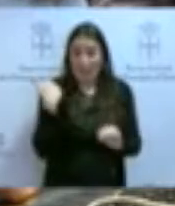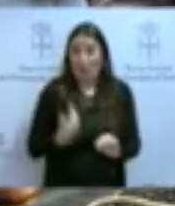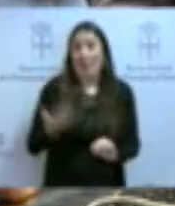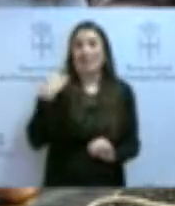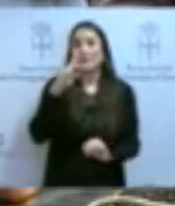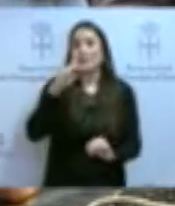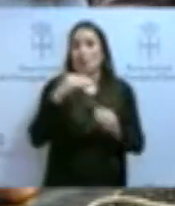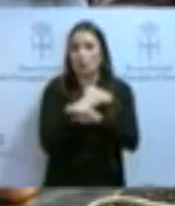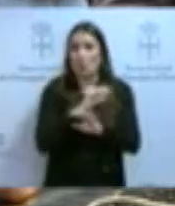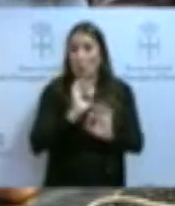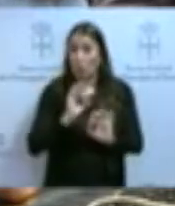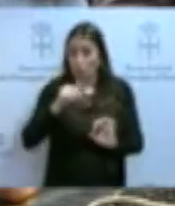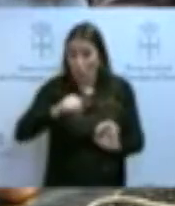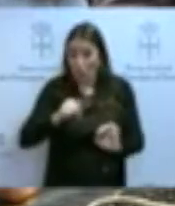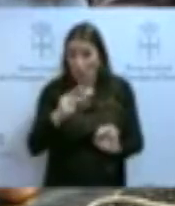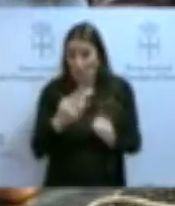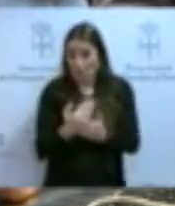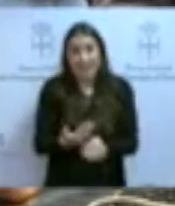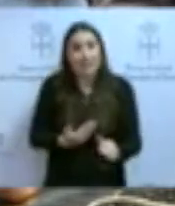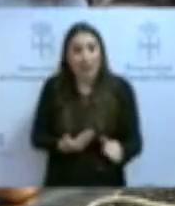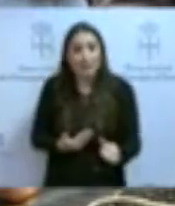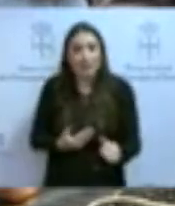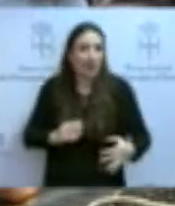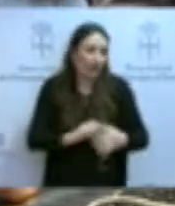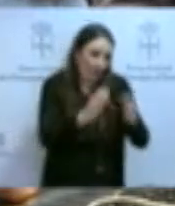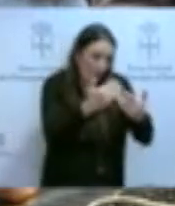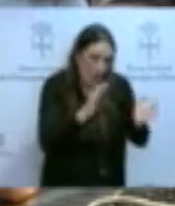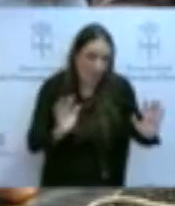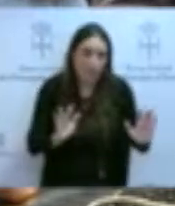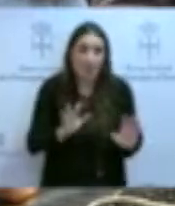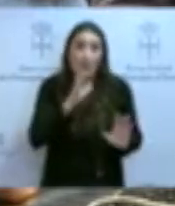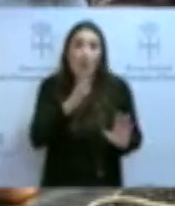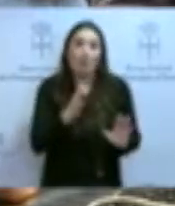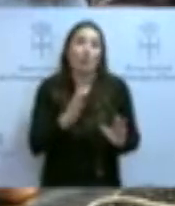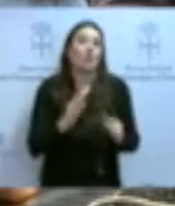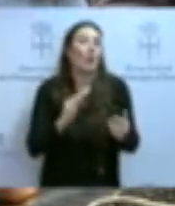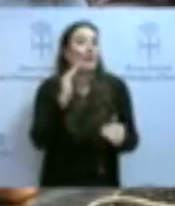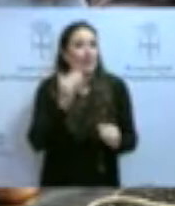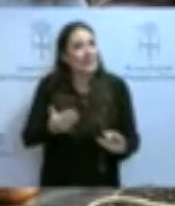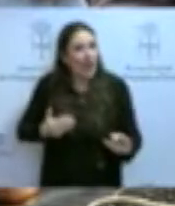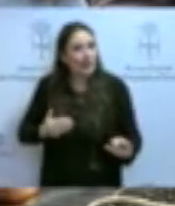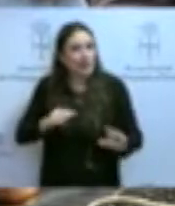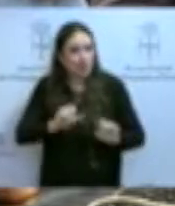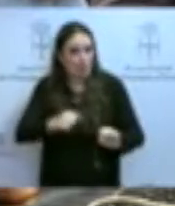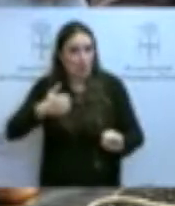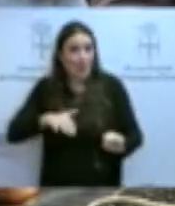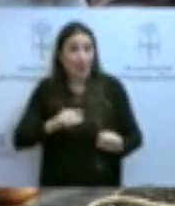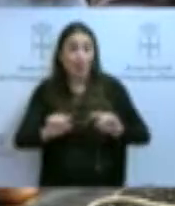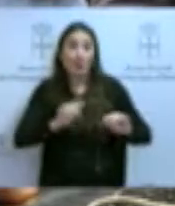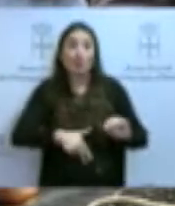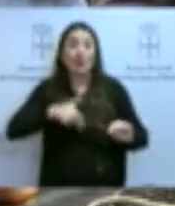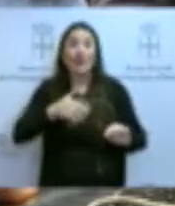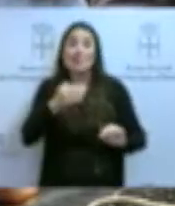octubre, 2 días antes de esta comparecencia, no tiene nada que ver con ello, porque ya está fijada de antemano. Se reunieron con su director general y confirmó que